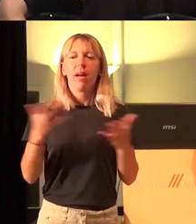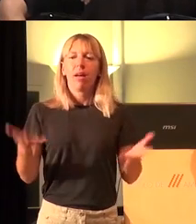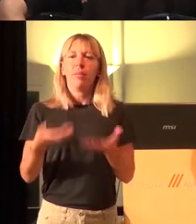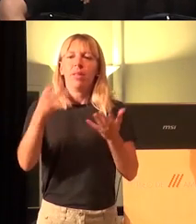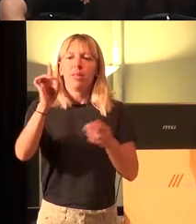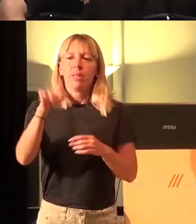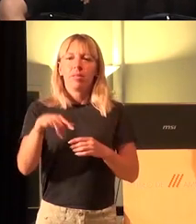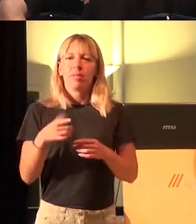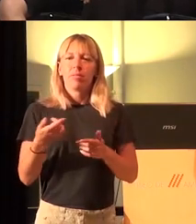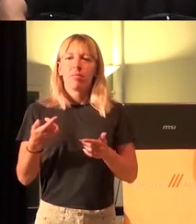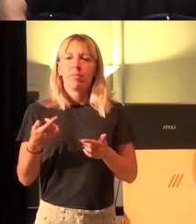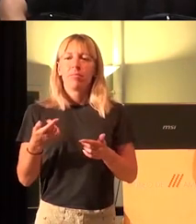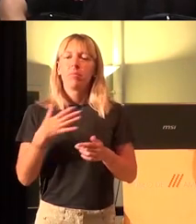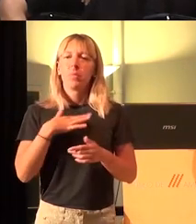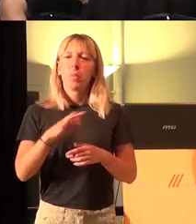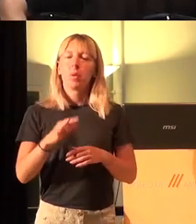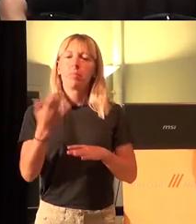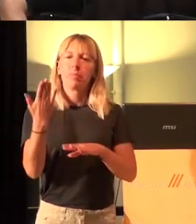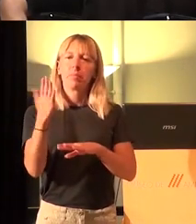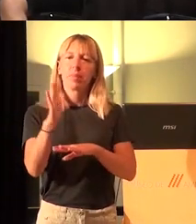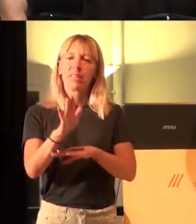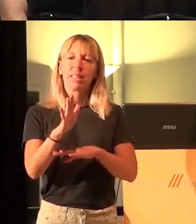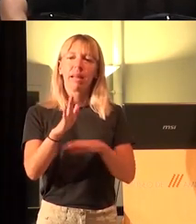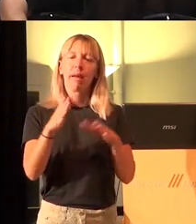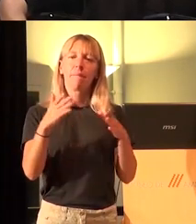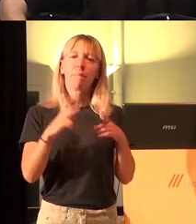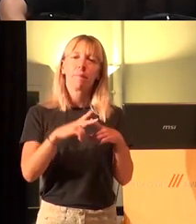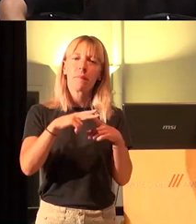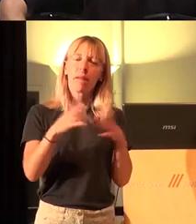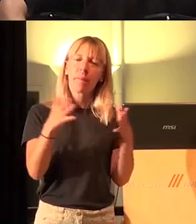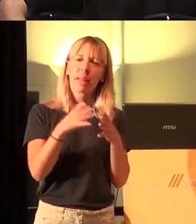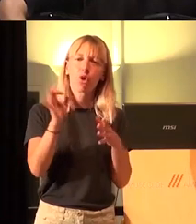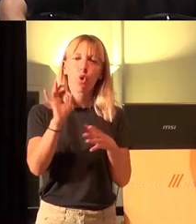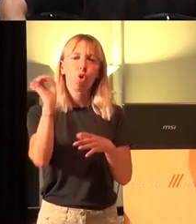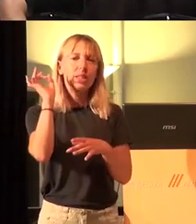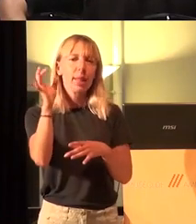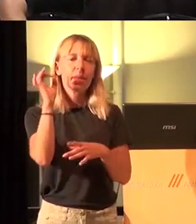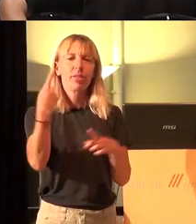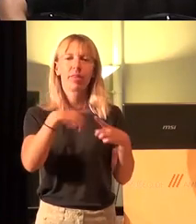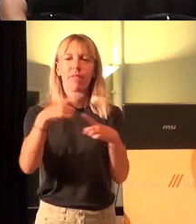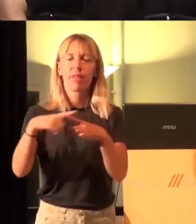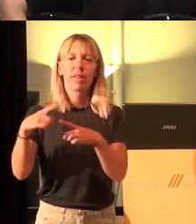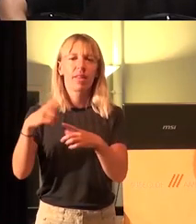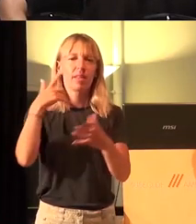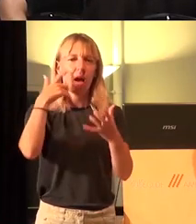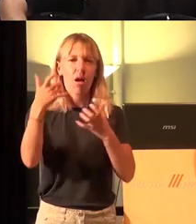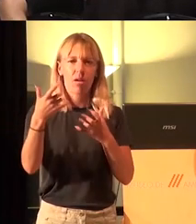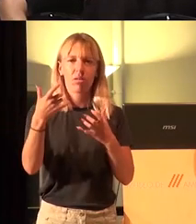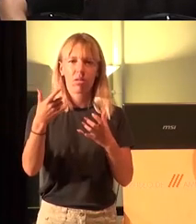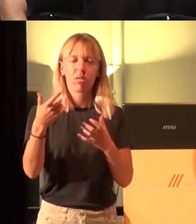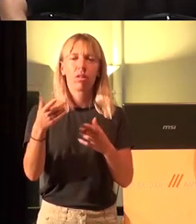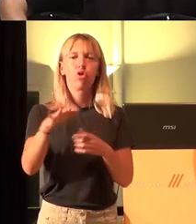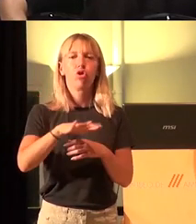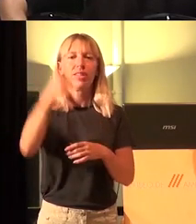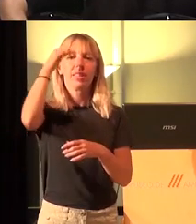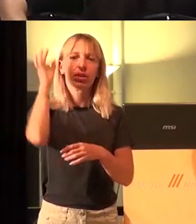Animaría a poder plantear pequeños talleres o seminarios de las diferentes disciplinas artísticas donde los chicos y